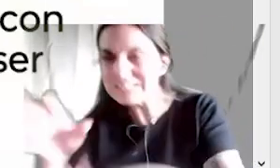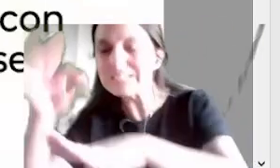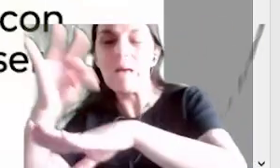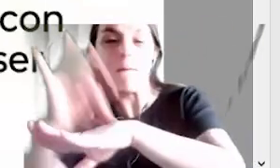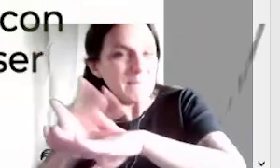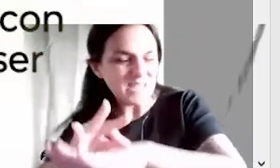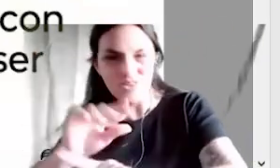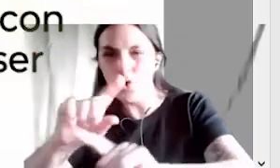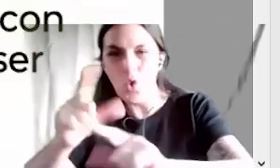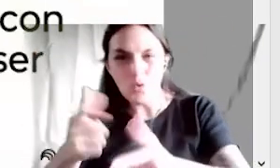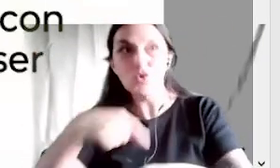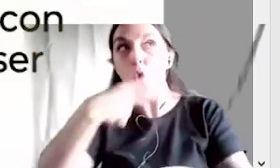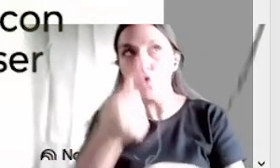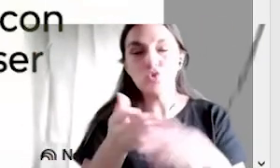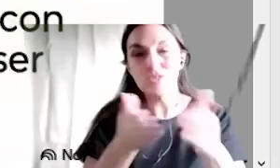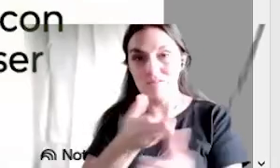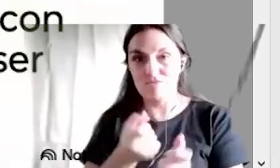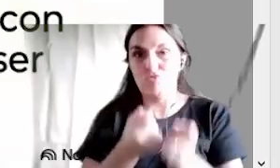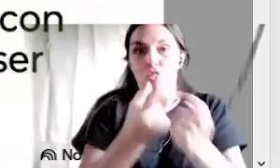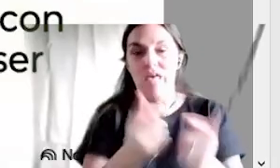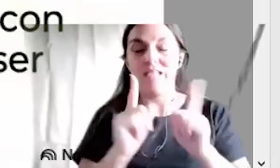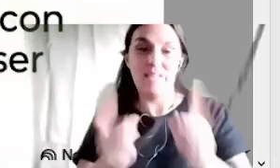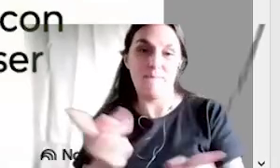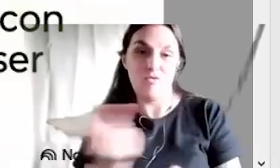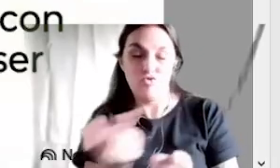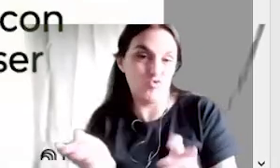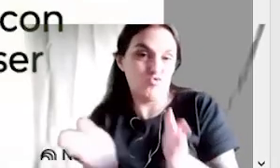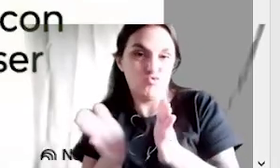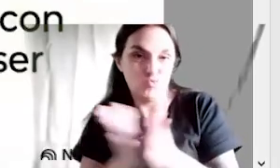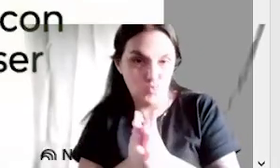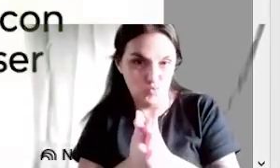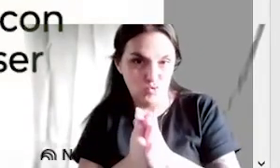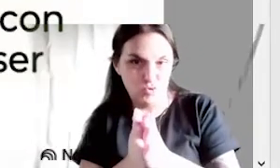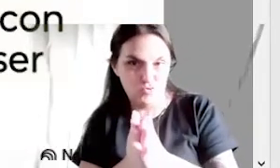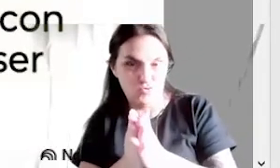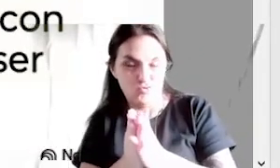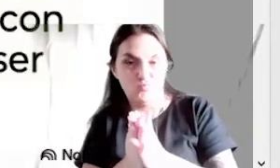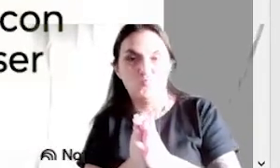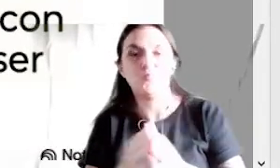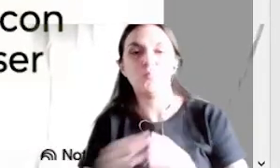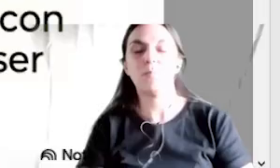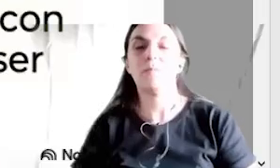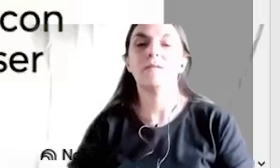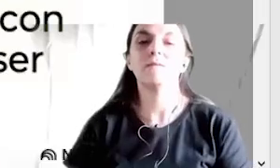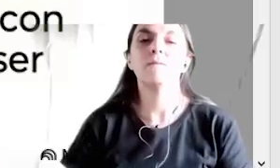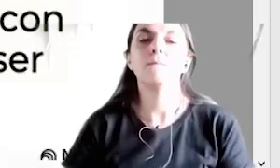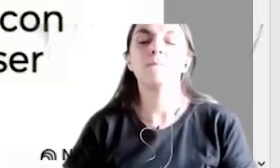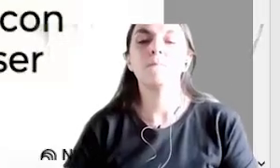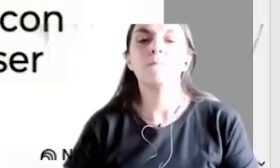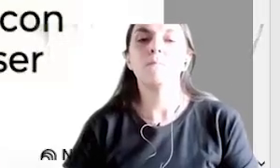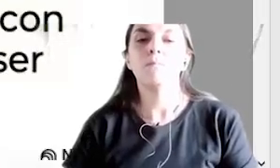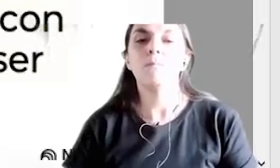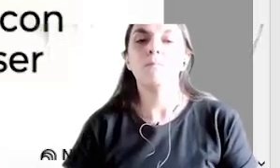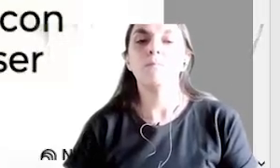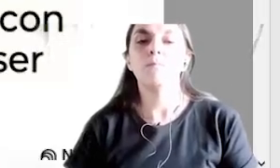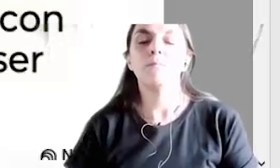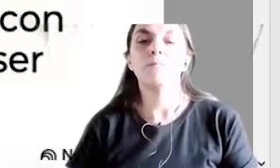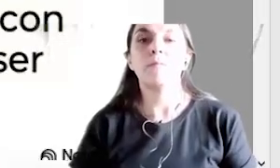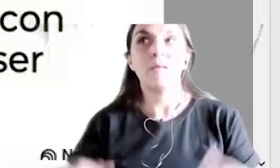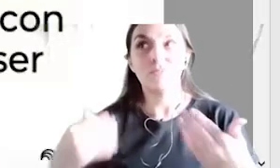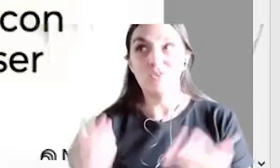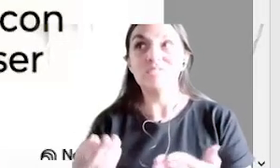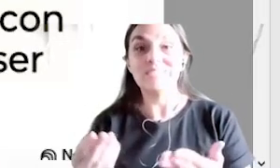de el servicio al animal propiamente dicho en cuanto a la salud, sino que ahí